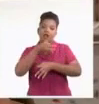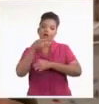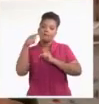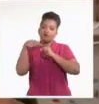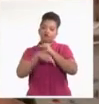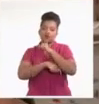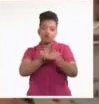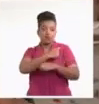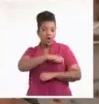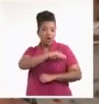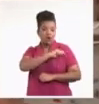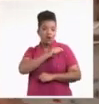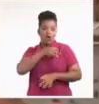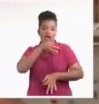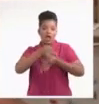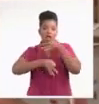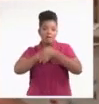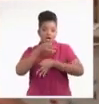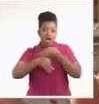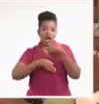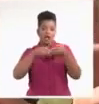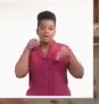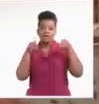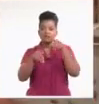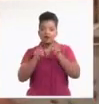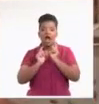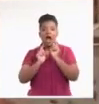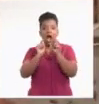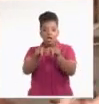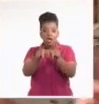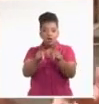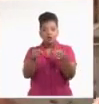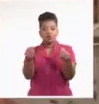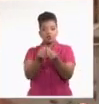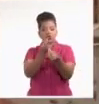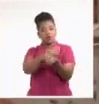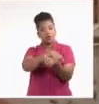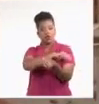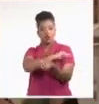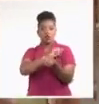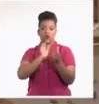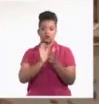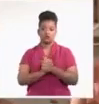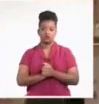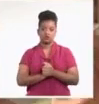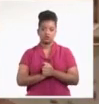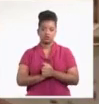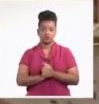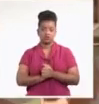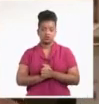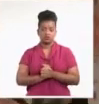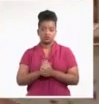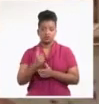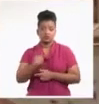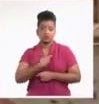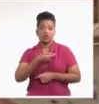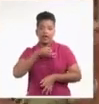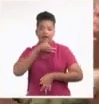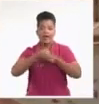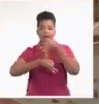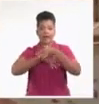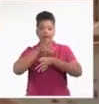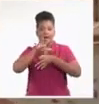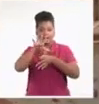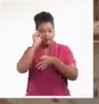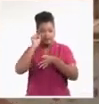a participar allí y estar con ellos, dándole las opiniones, los criterios, para que entendieran